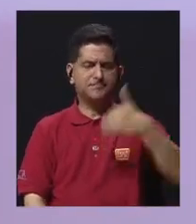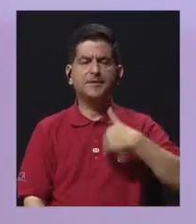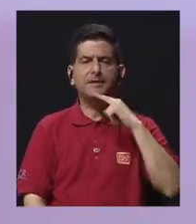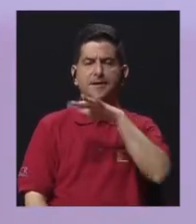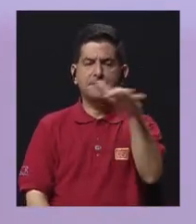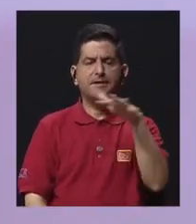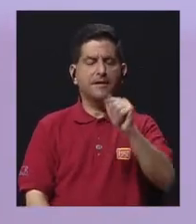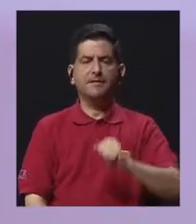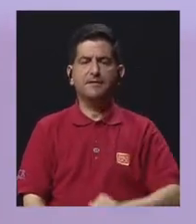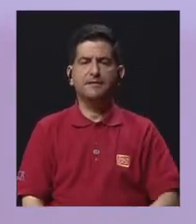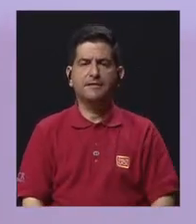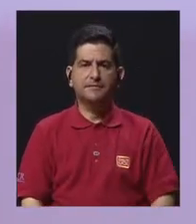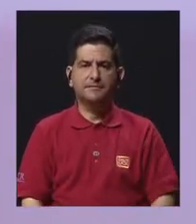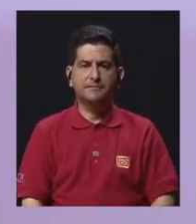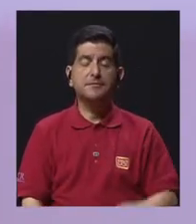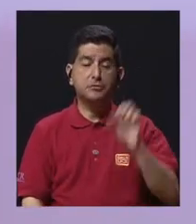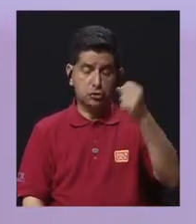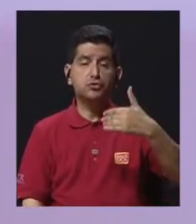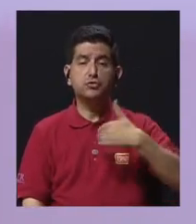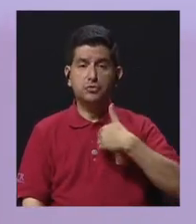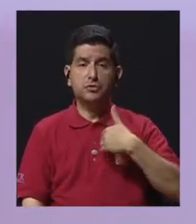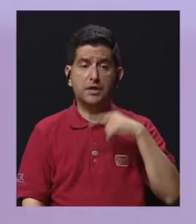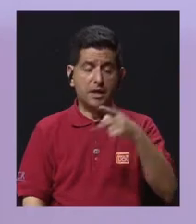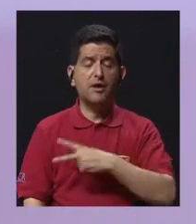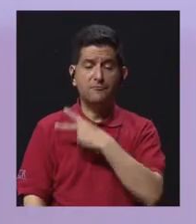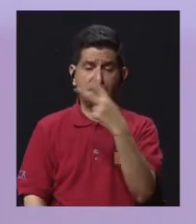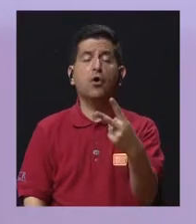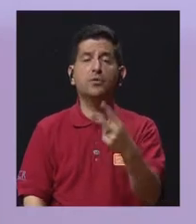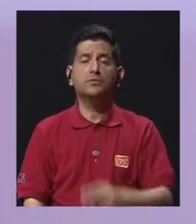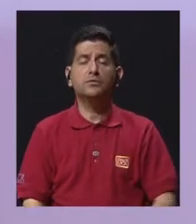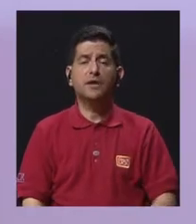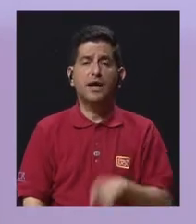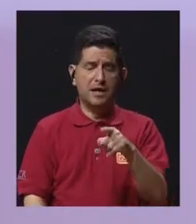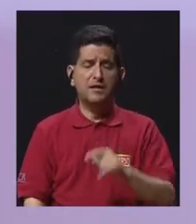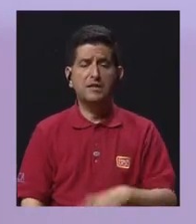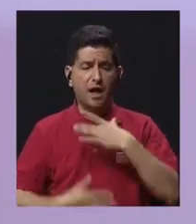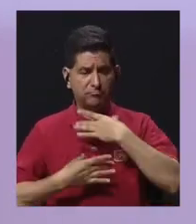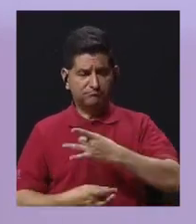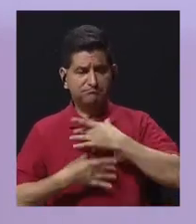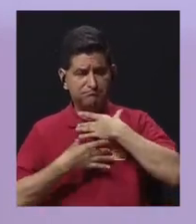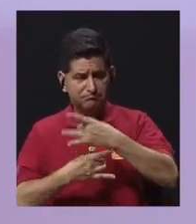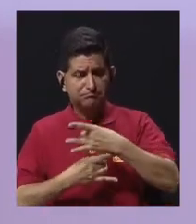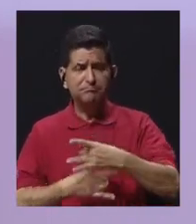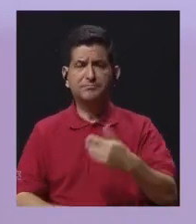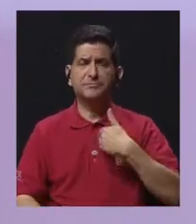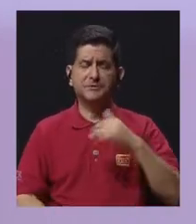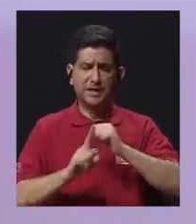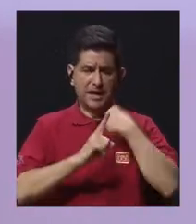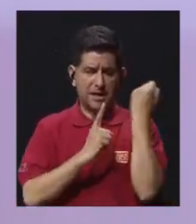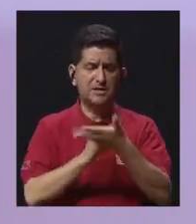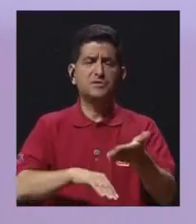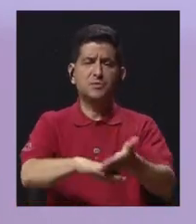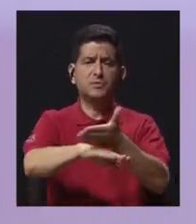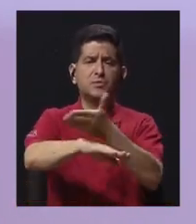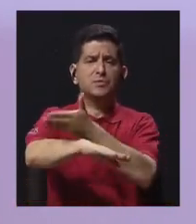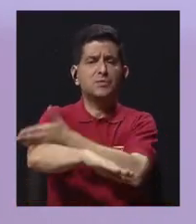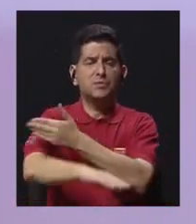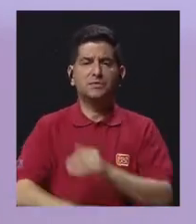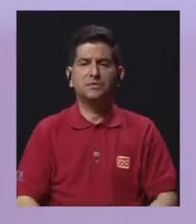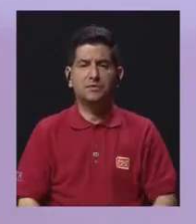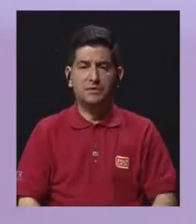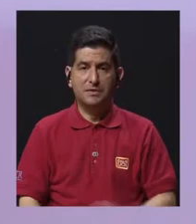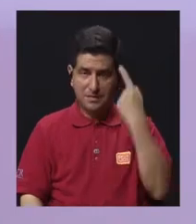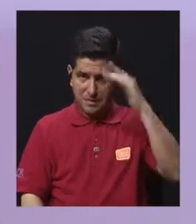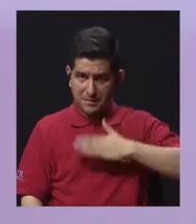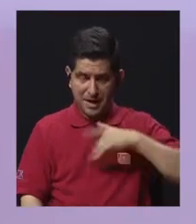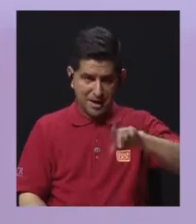realidad y que sí tienen esa voluntad y el ánimo de tener una sociedad mejor. Y eso para mí,